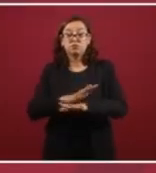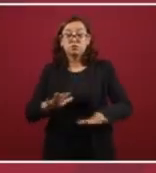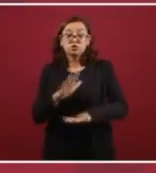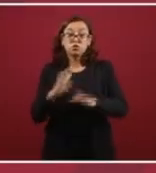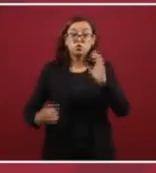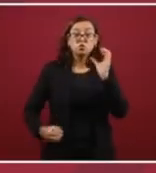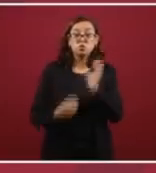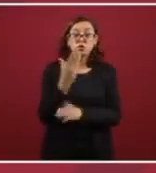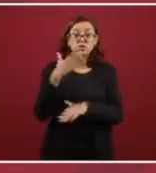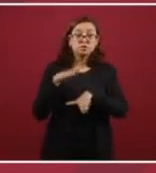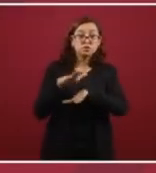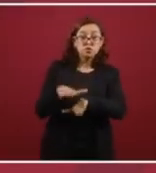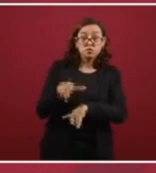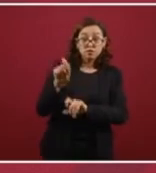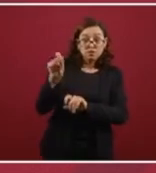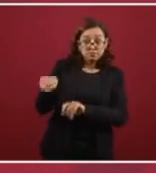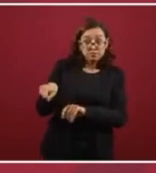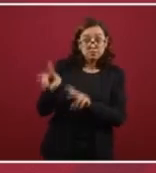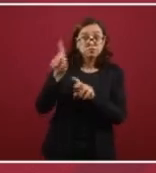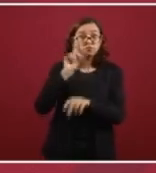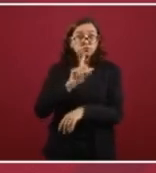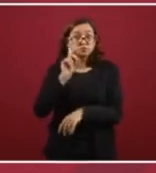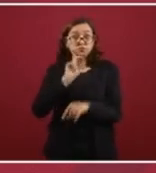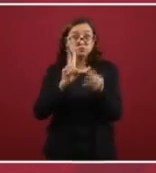información sobre este asunto para